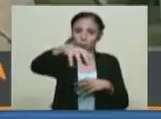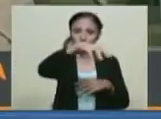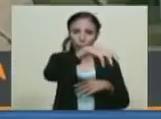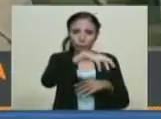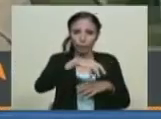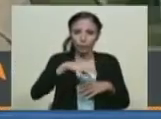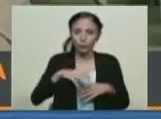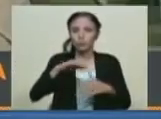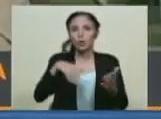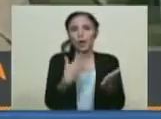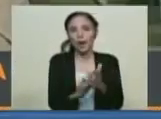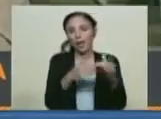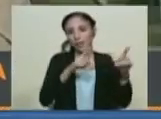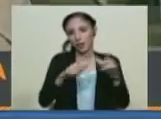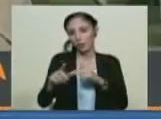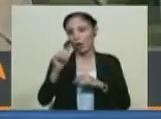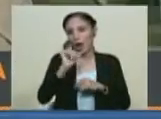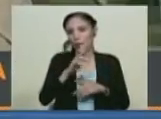y